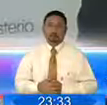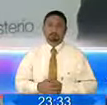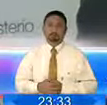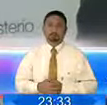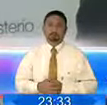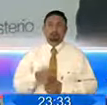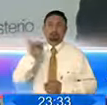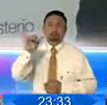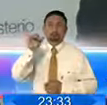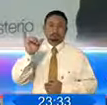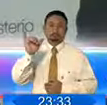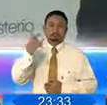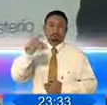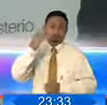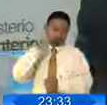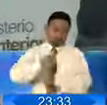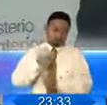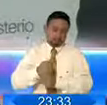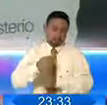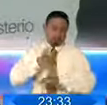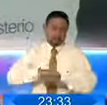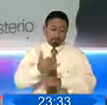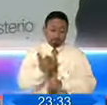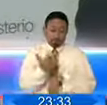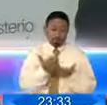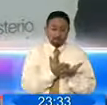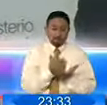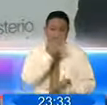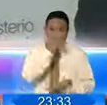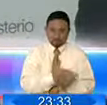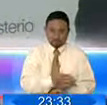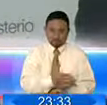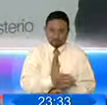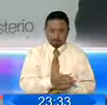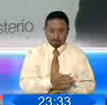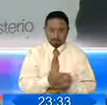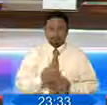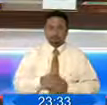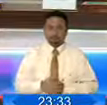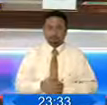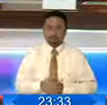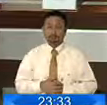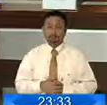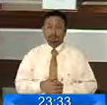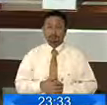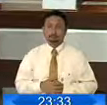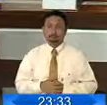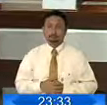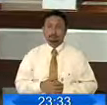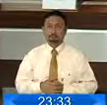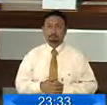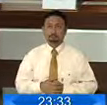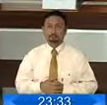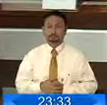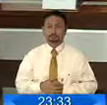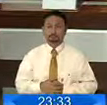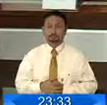el día sábado para compensar la falta de servicio que tenemos el día de hoy. En Quito informó Iván Casamen.